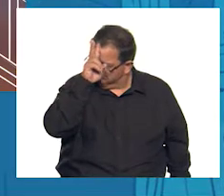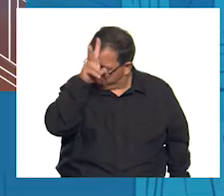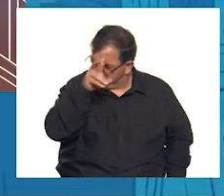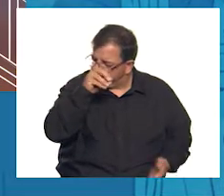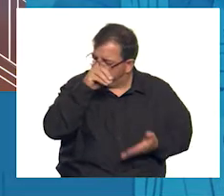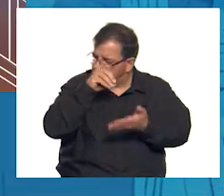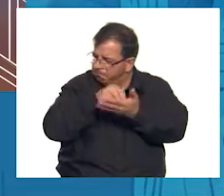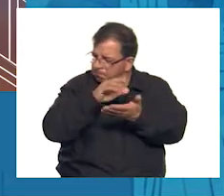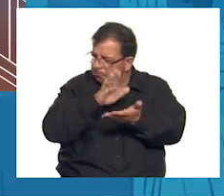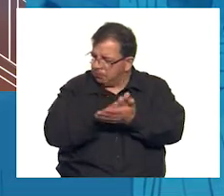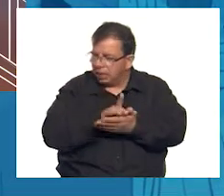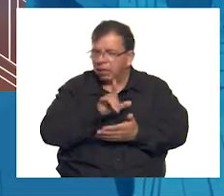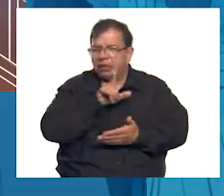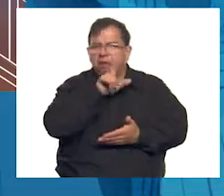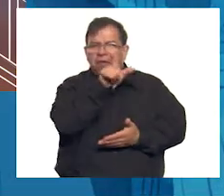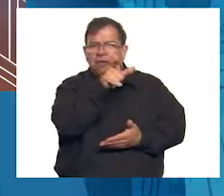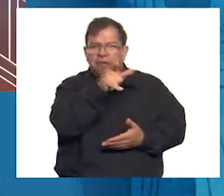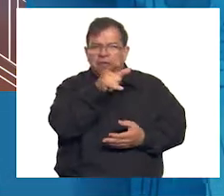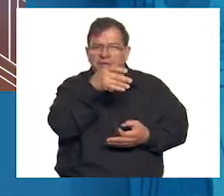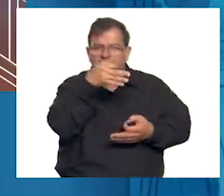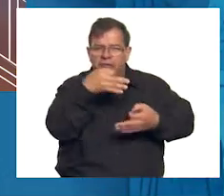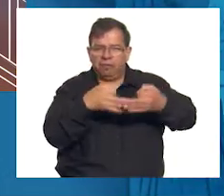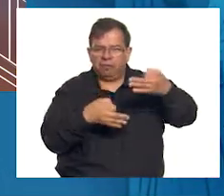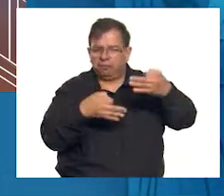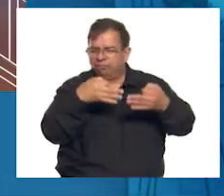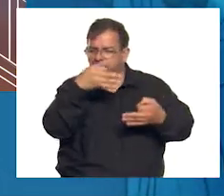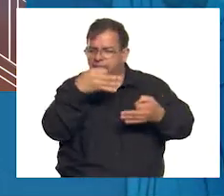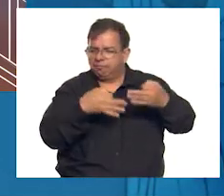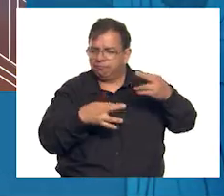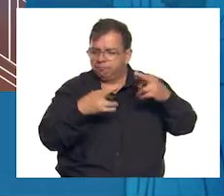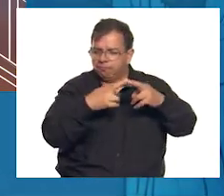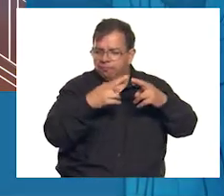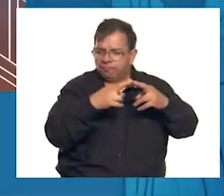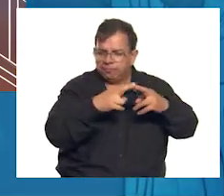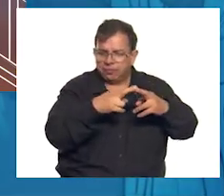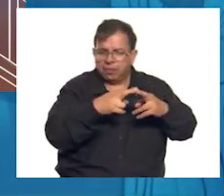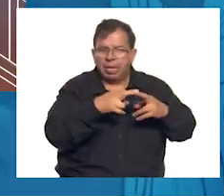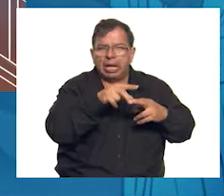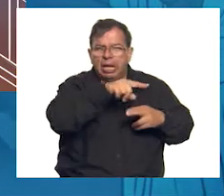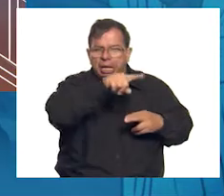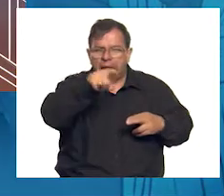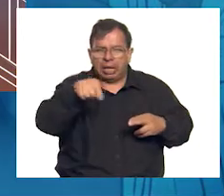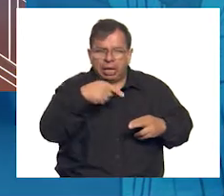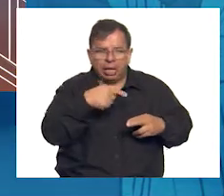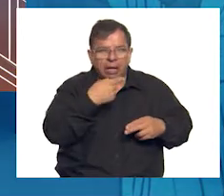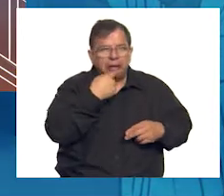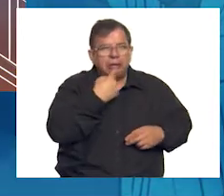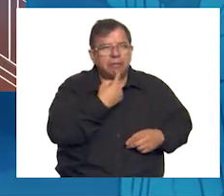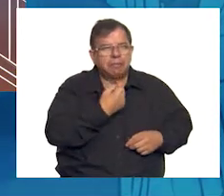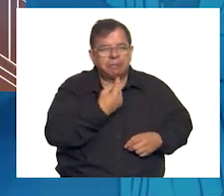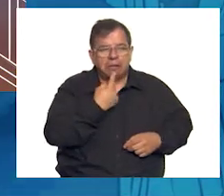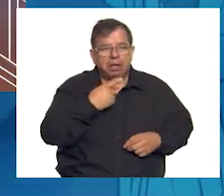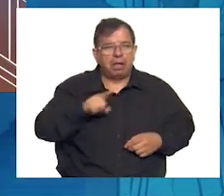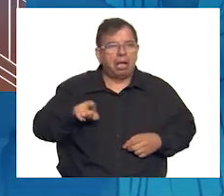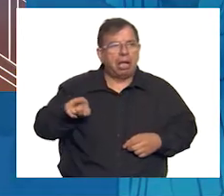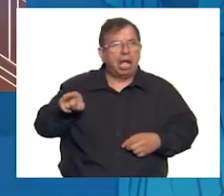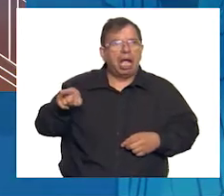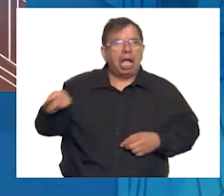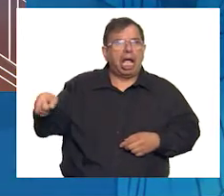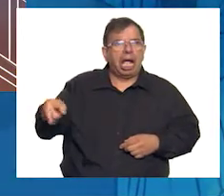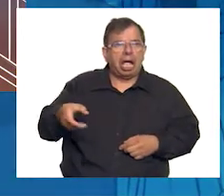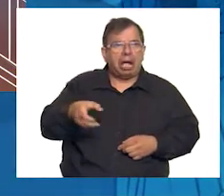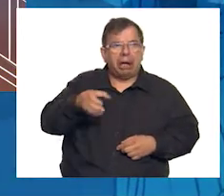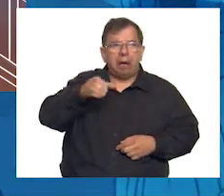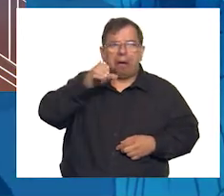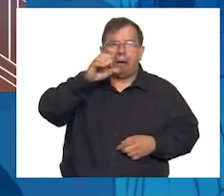hasta el Santo Oficio, aprovechando los rumores que caían sobre ella, y la acusó de haberle dado una